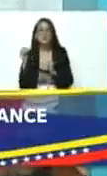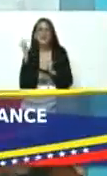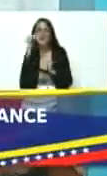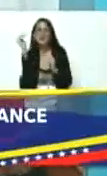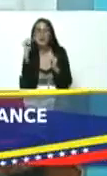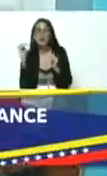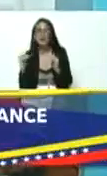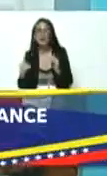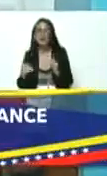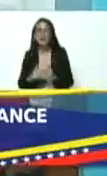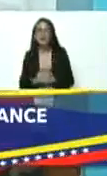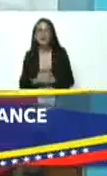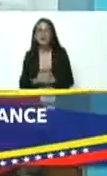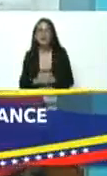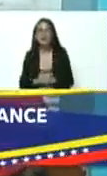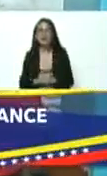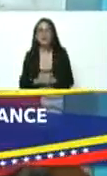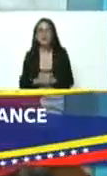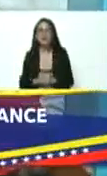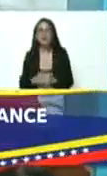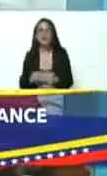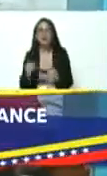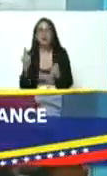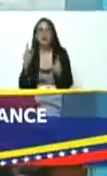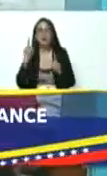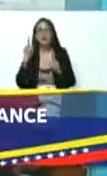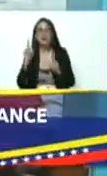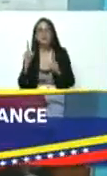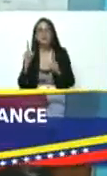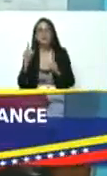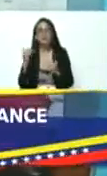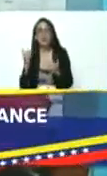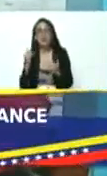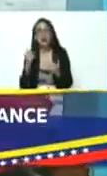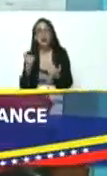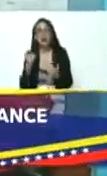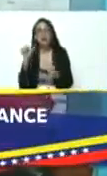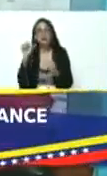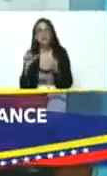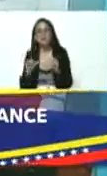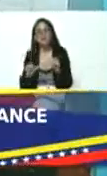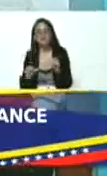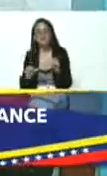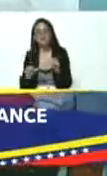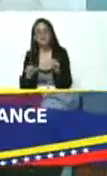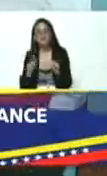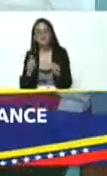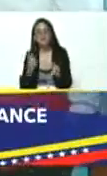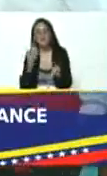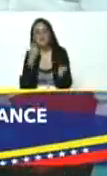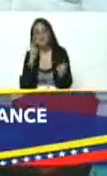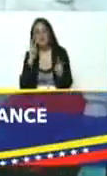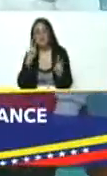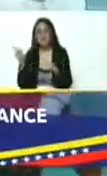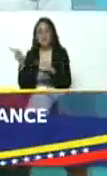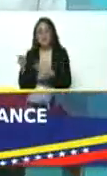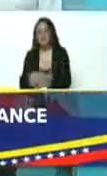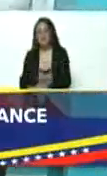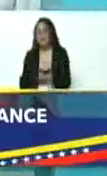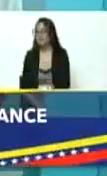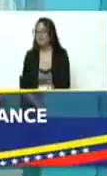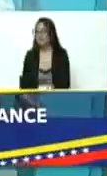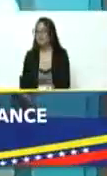Correcto, pégate el micrófono cerca. Este es el Vamos conversadito aquí entre Yaciel, Terán y Nico. Vamos, pues.